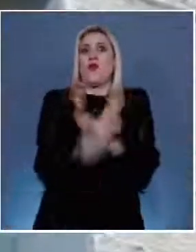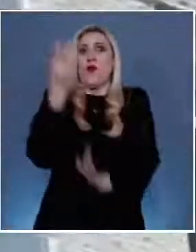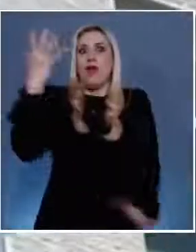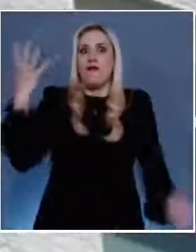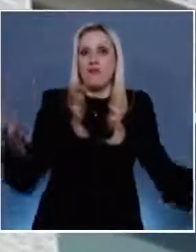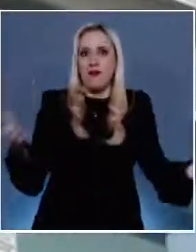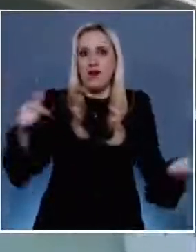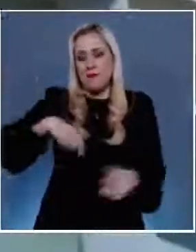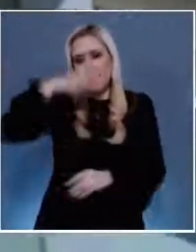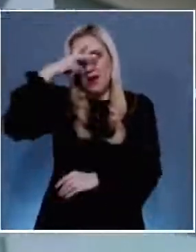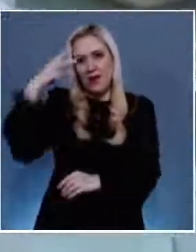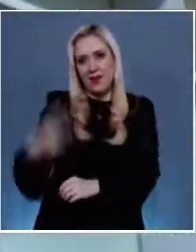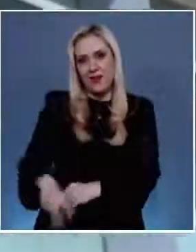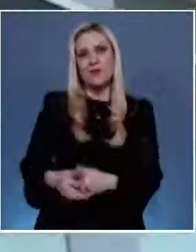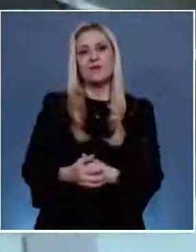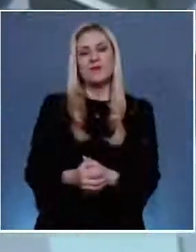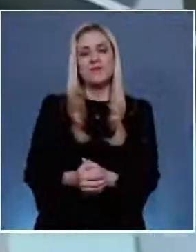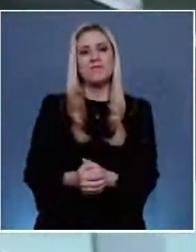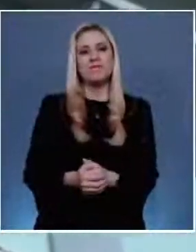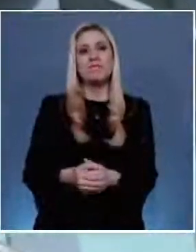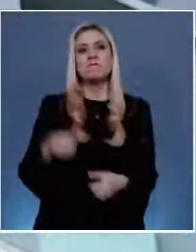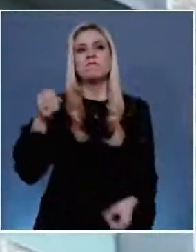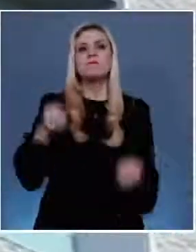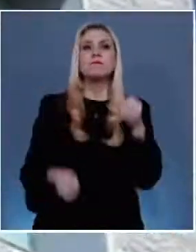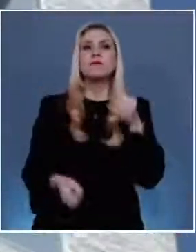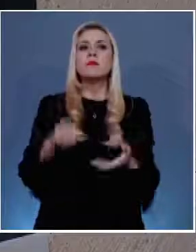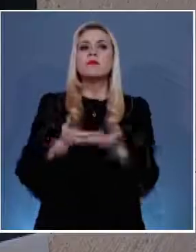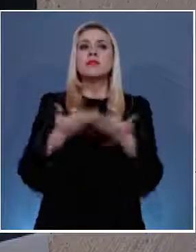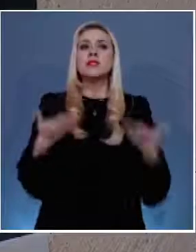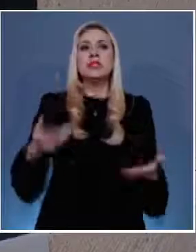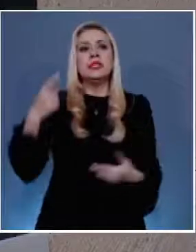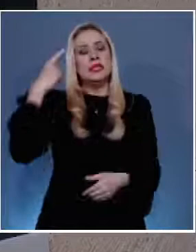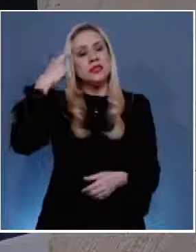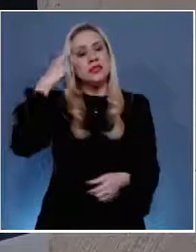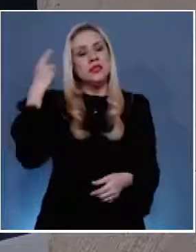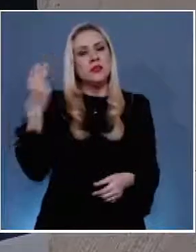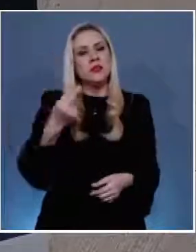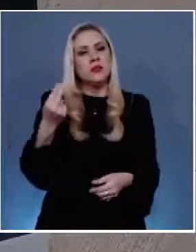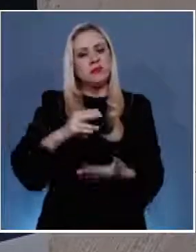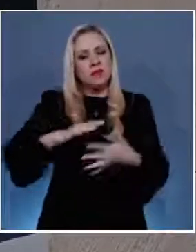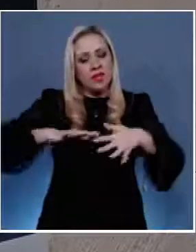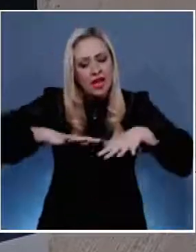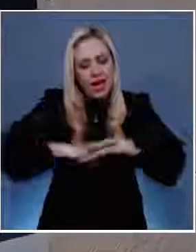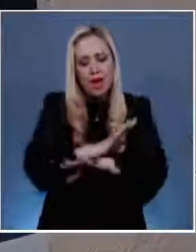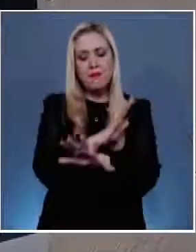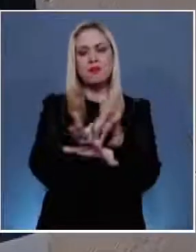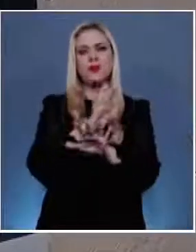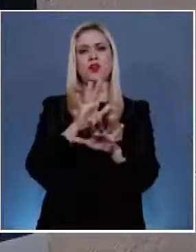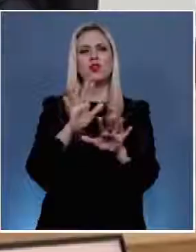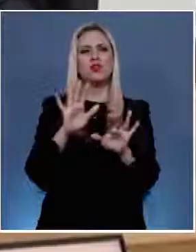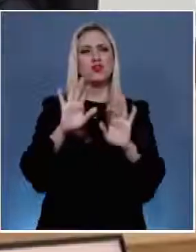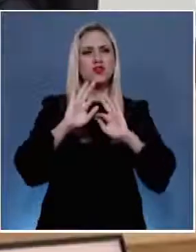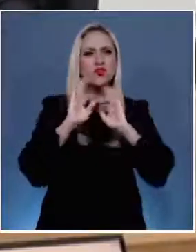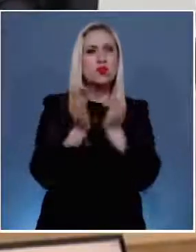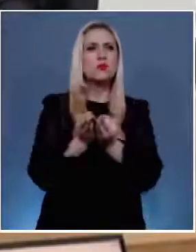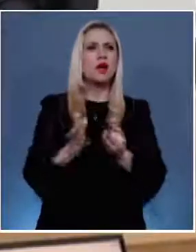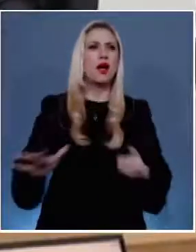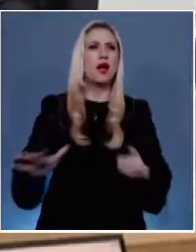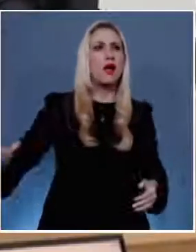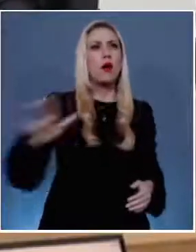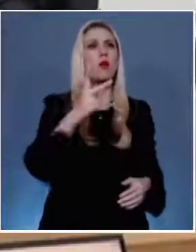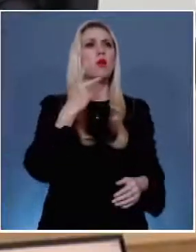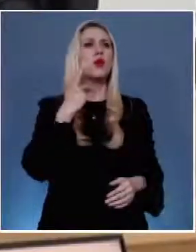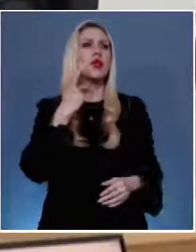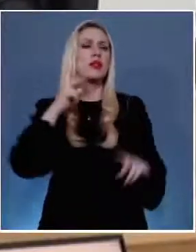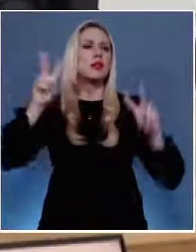El Poder Judicial Federal tiene el reto institucional de adaptarse a las peculiaridades del contexto político actual. Esto lo aseguró